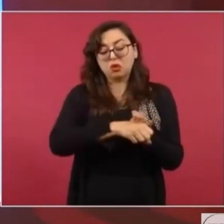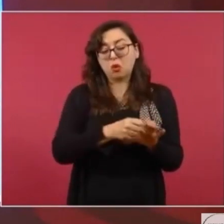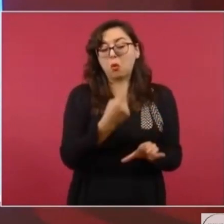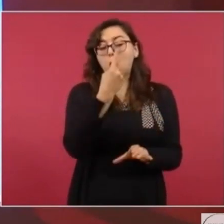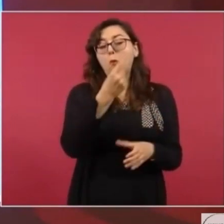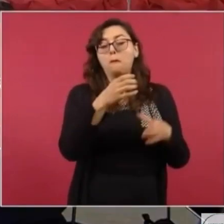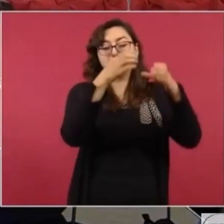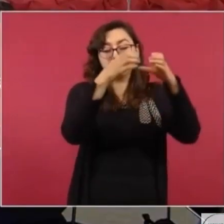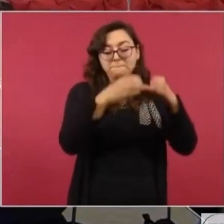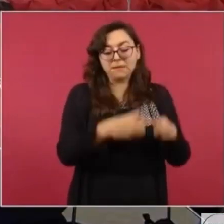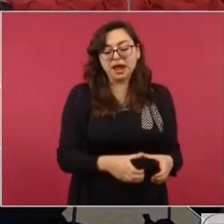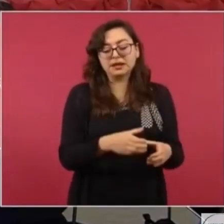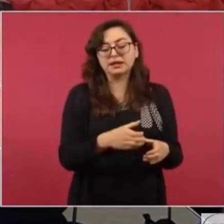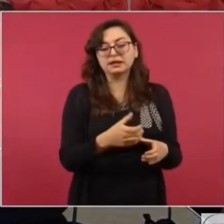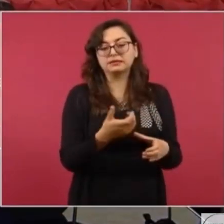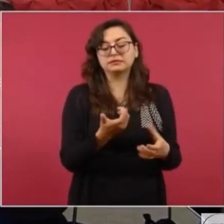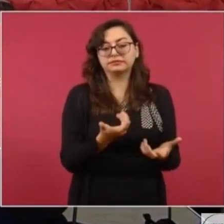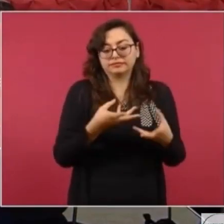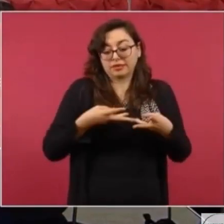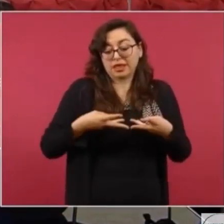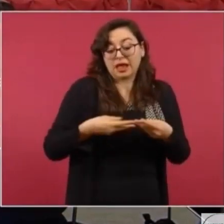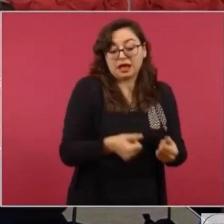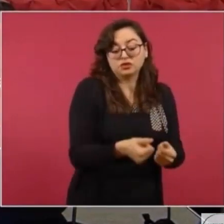$20 extraer un barril.